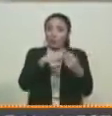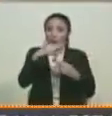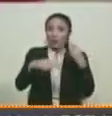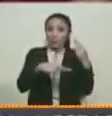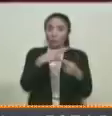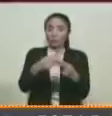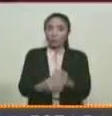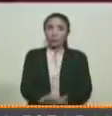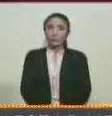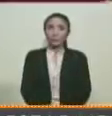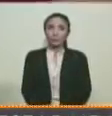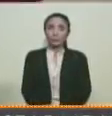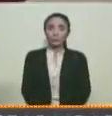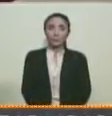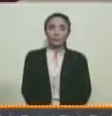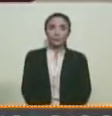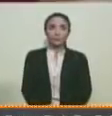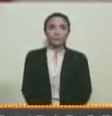y Gabriel Puerta,